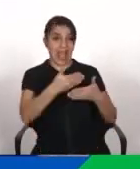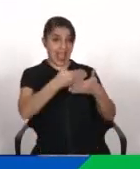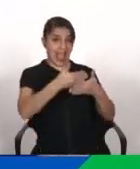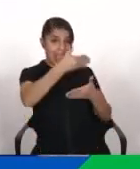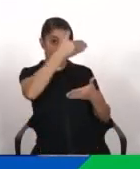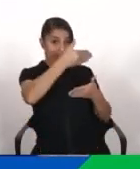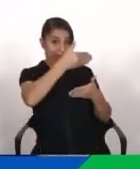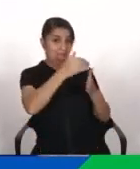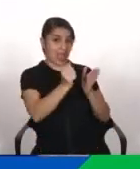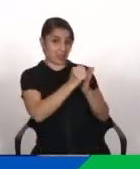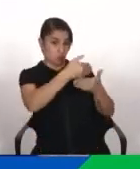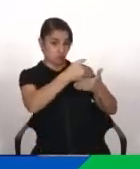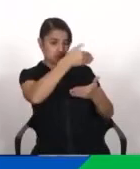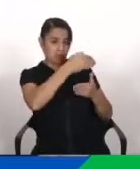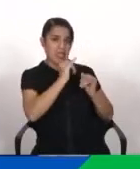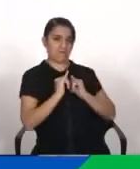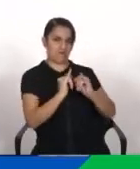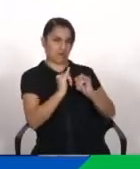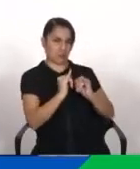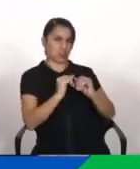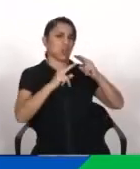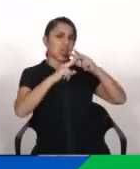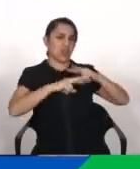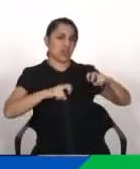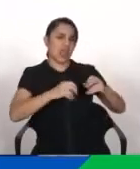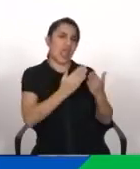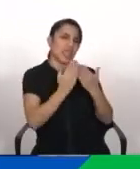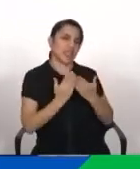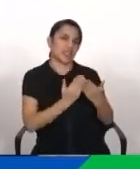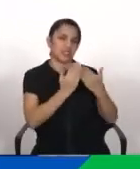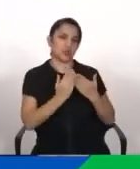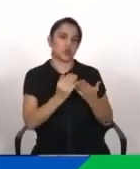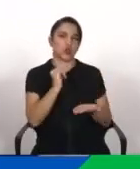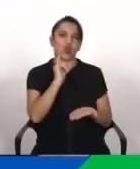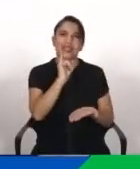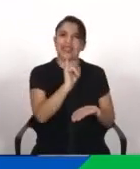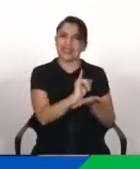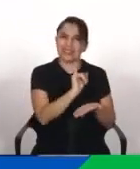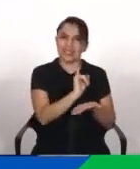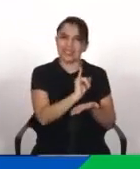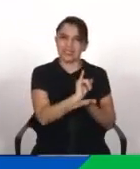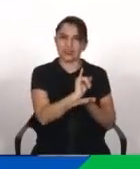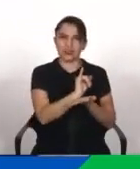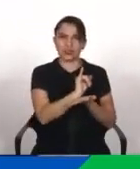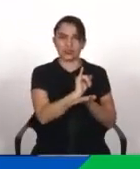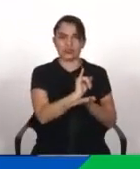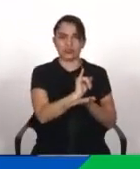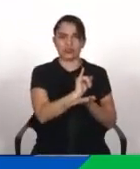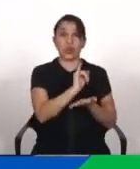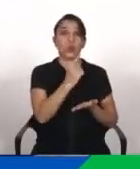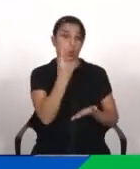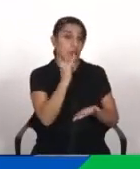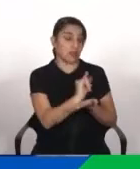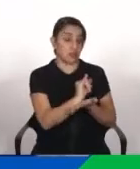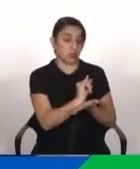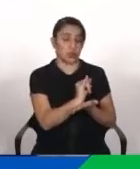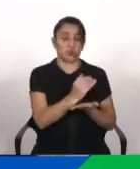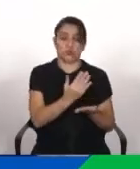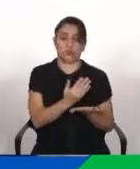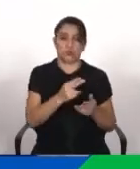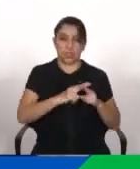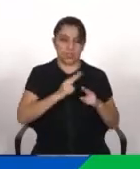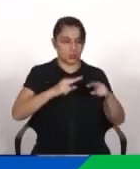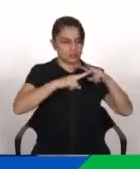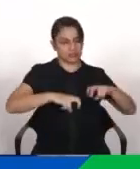que es un estudio que hizo el Instituto del Telescopio Espacial, sobre, por ejemplo,